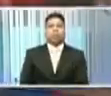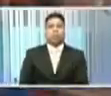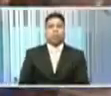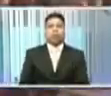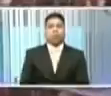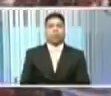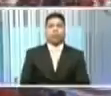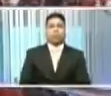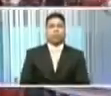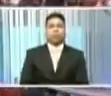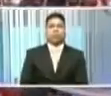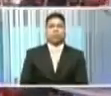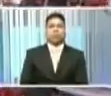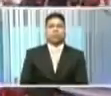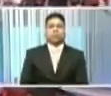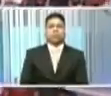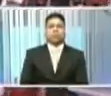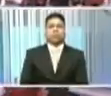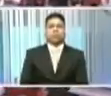Por eso,